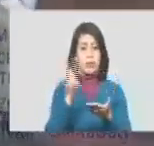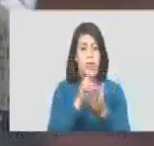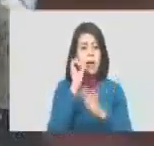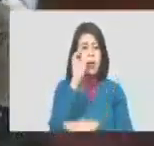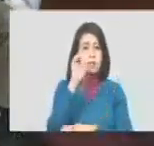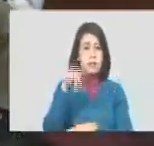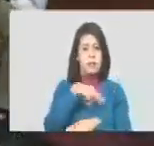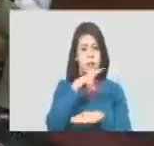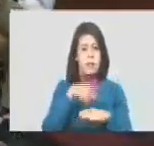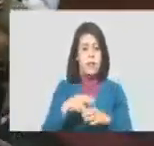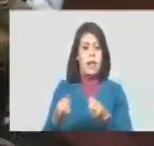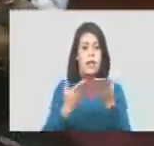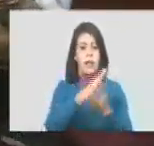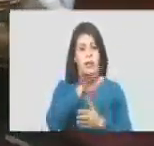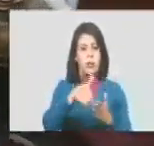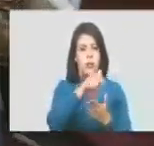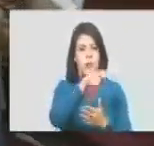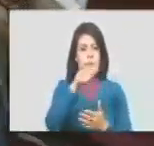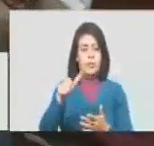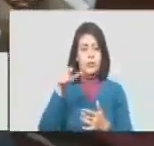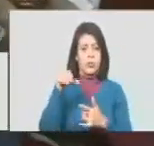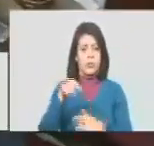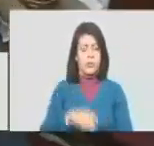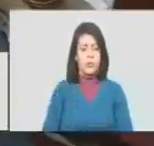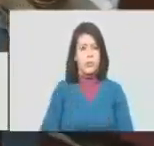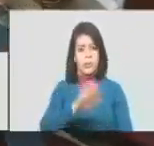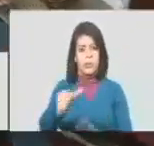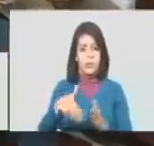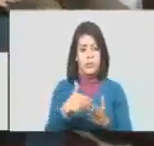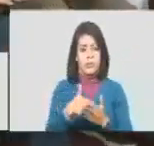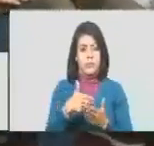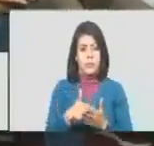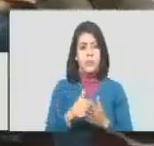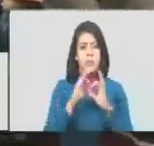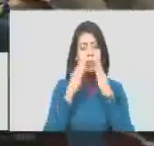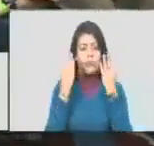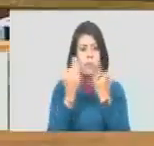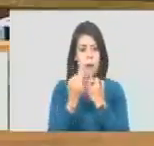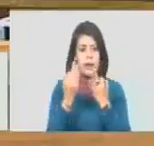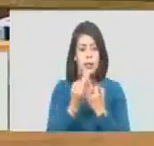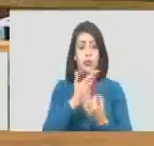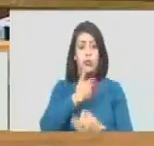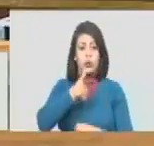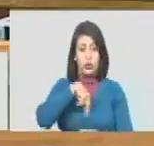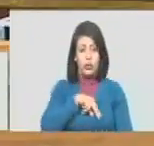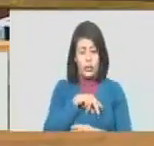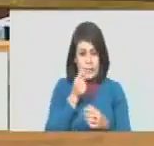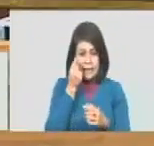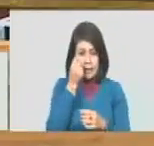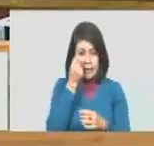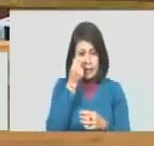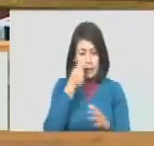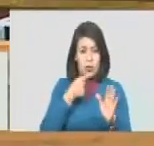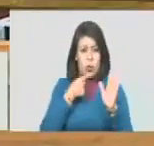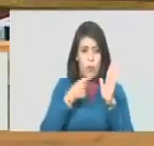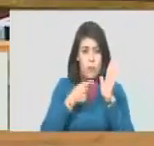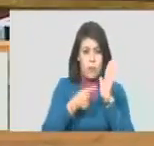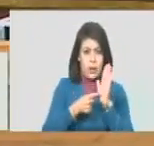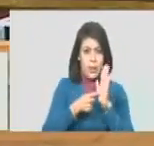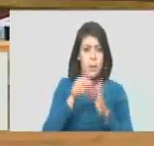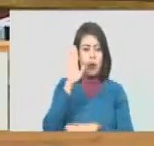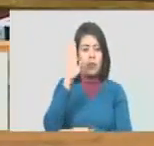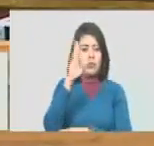Asamblea Nacional le dan a todas las personas y a todos los familiares. Estamos a punto de cumplir con